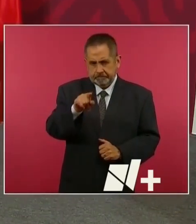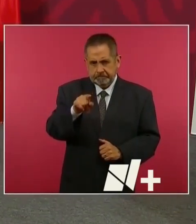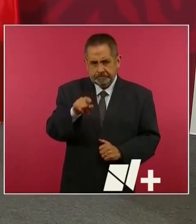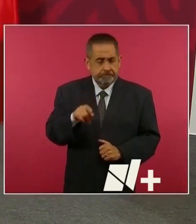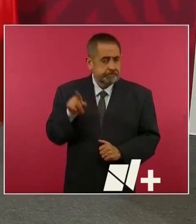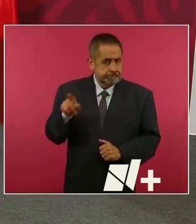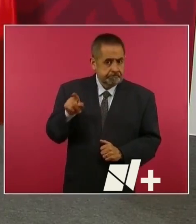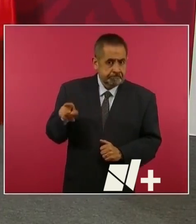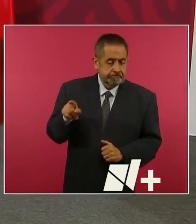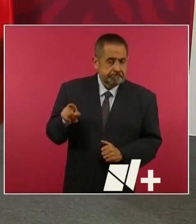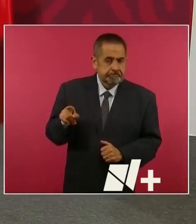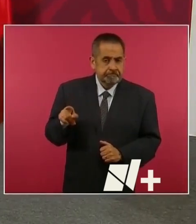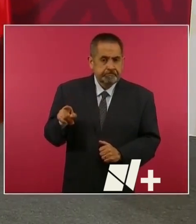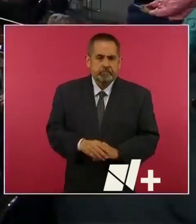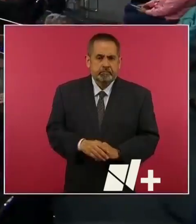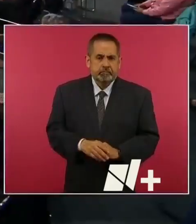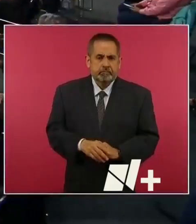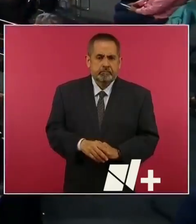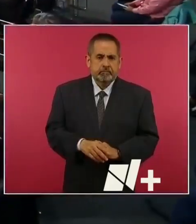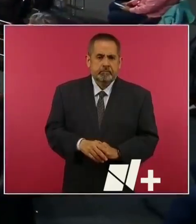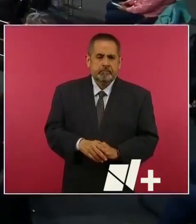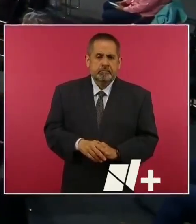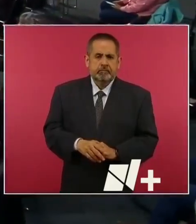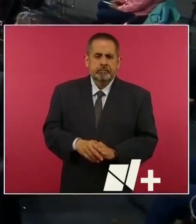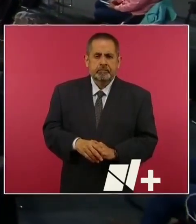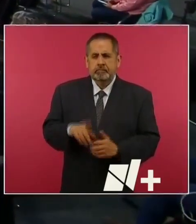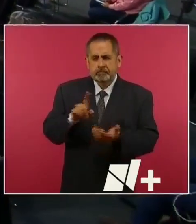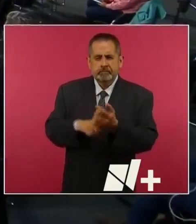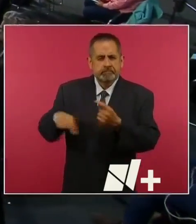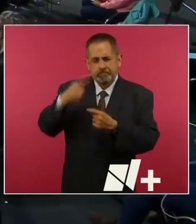Él va a dejar el cargo. Hay diferencias